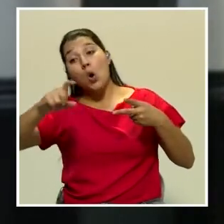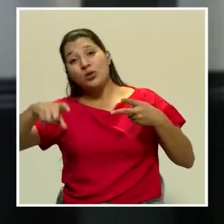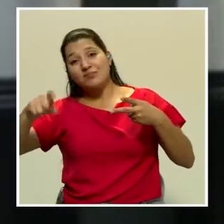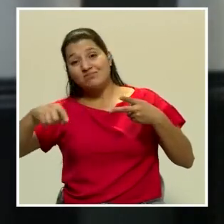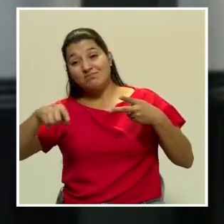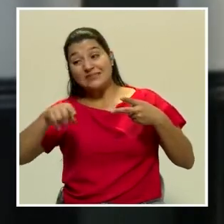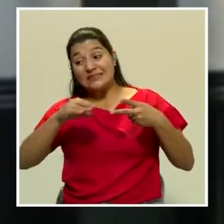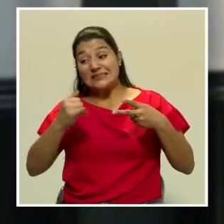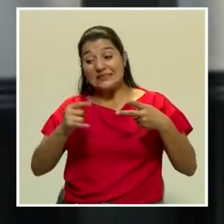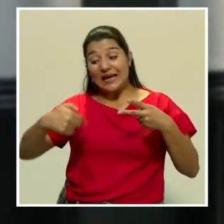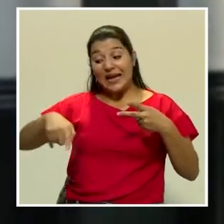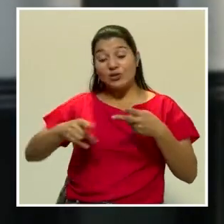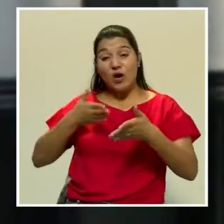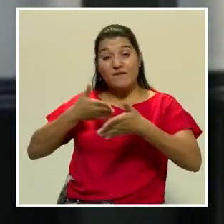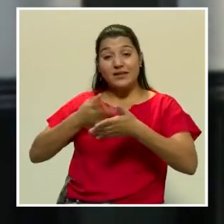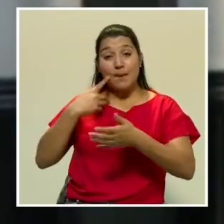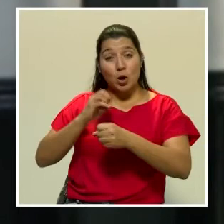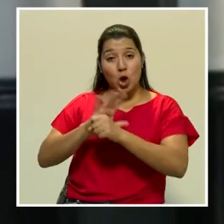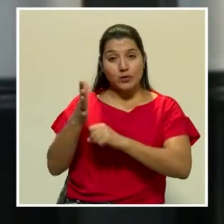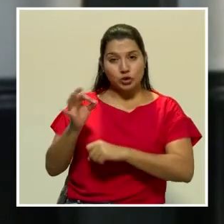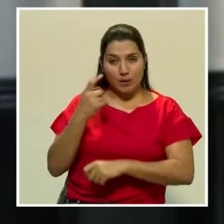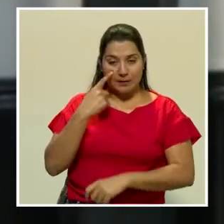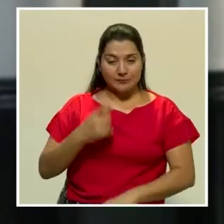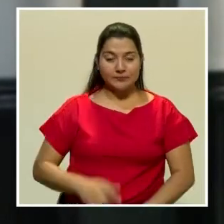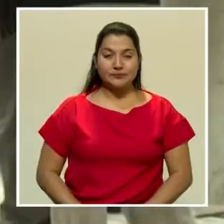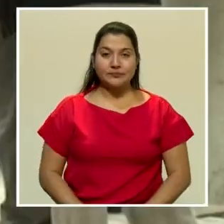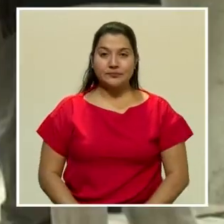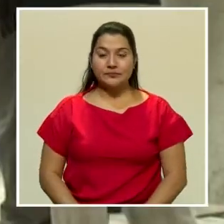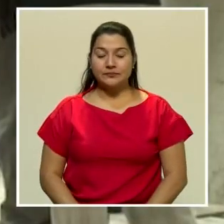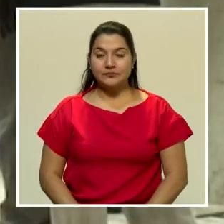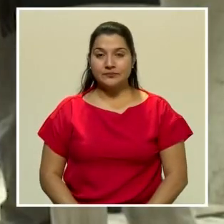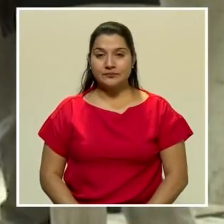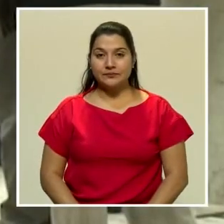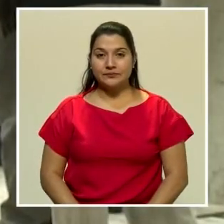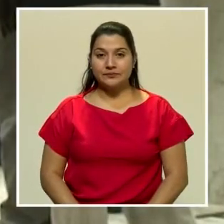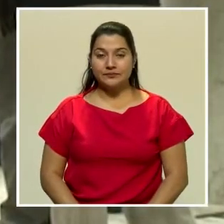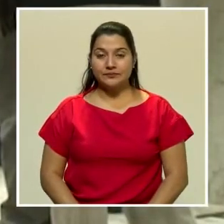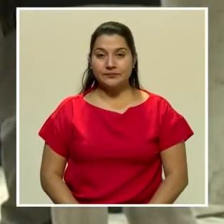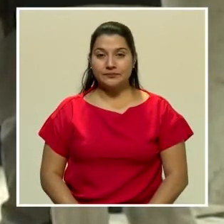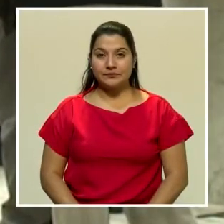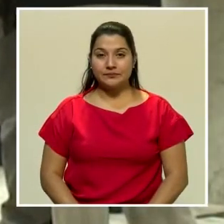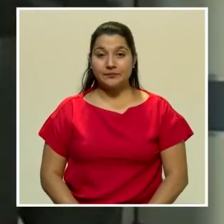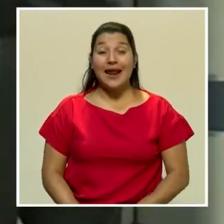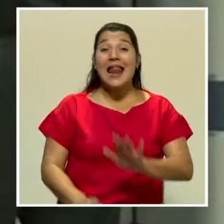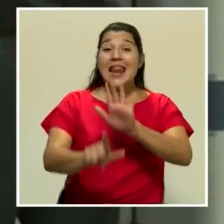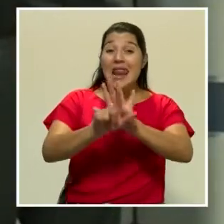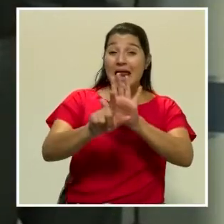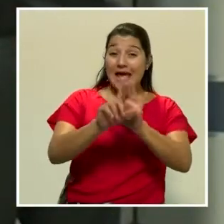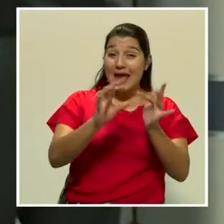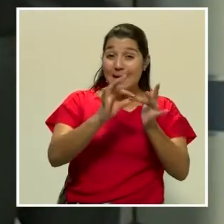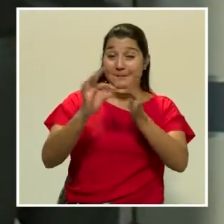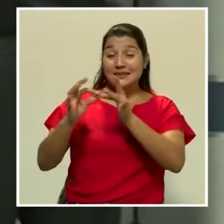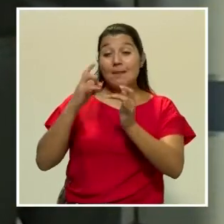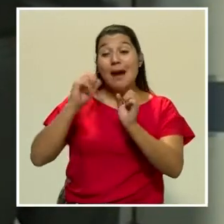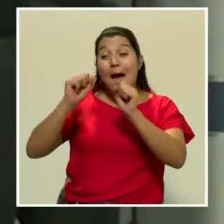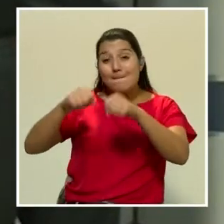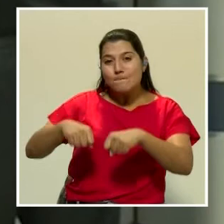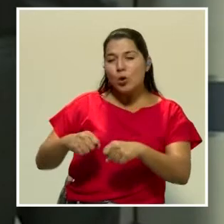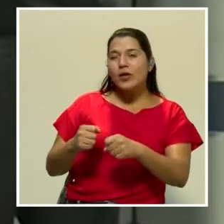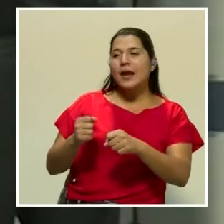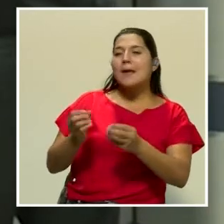finanzas por el COVID-19. Veamos. La Ley Especial para la